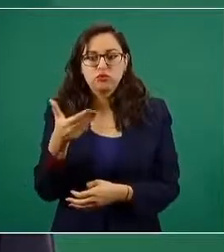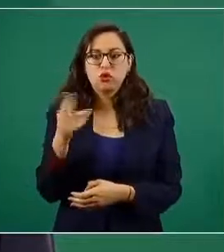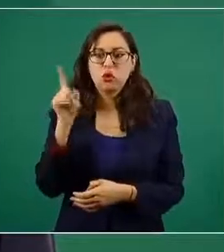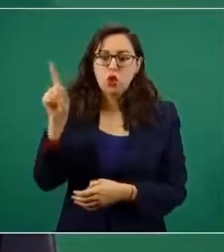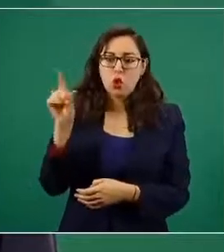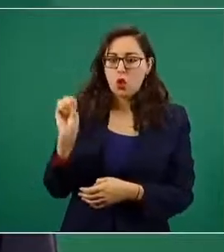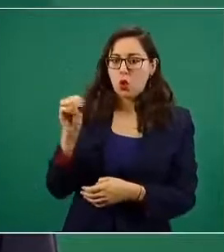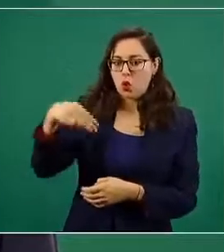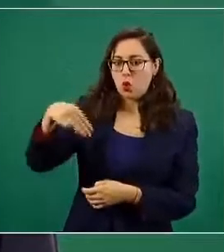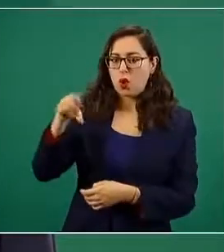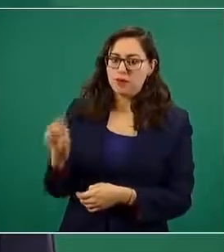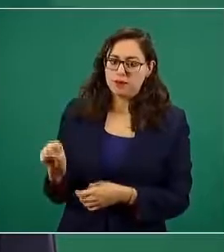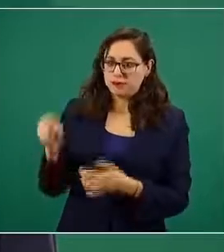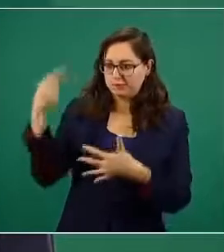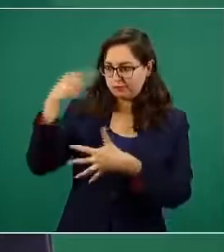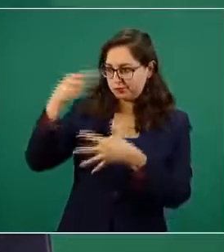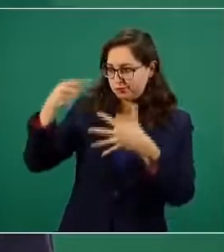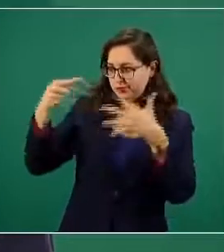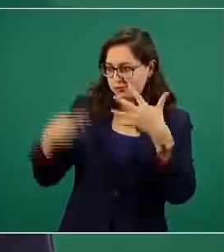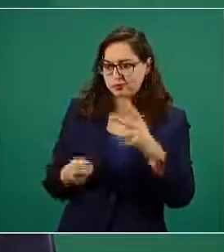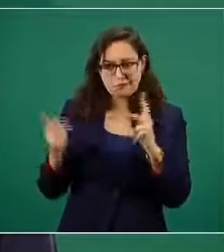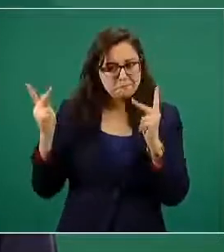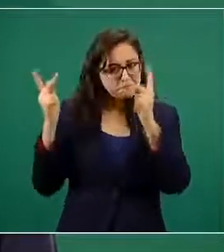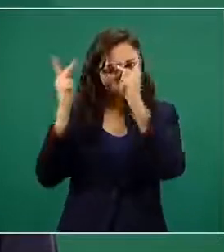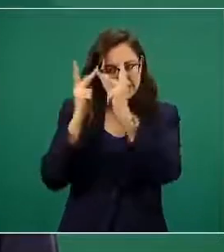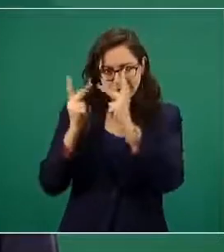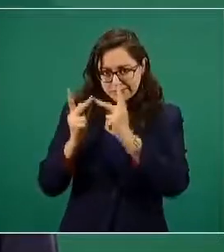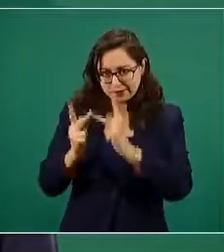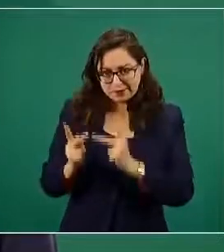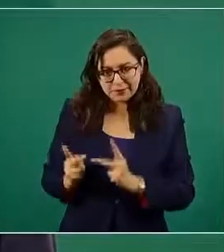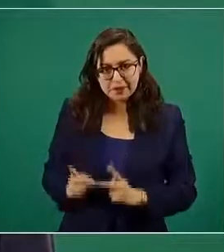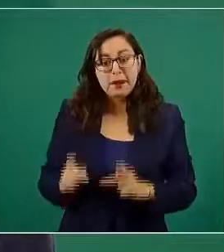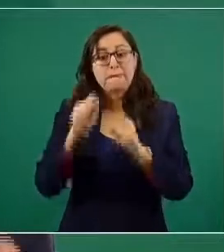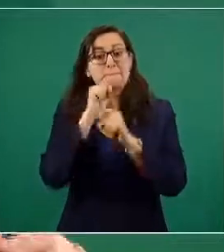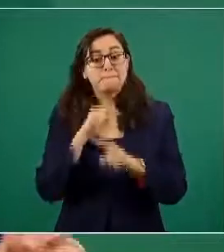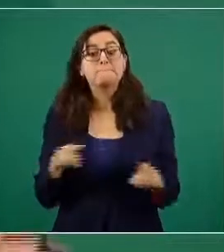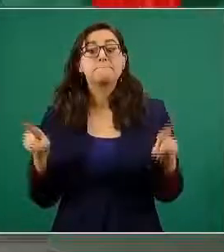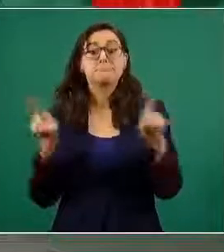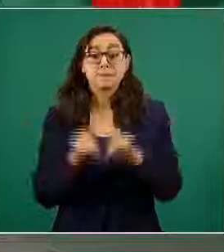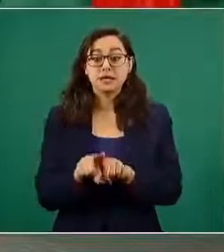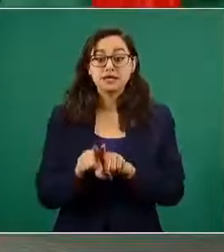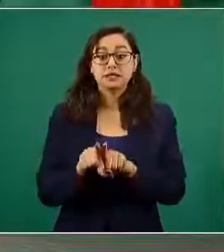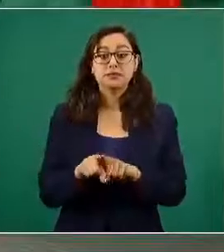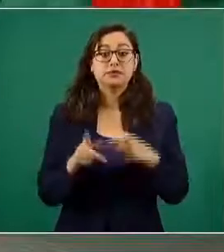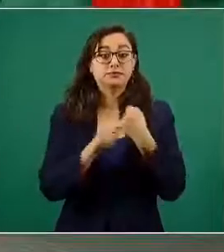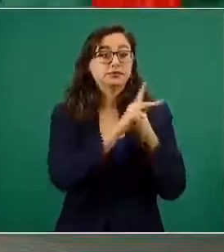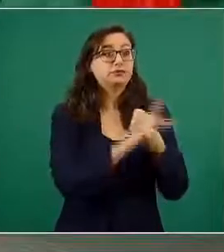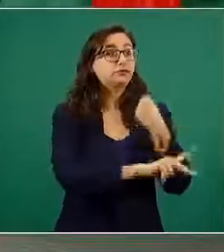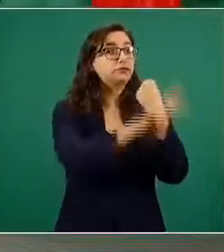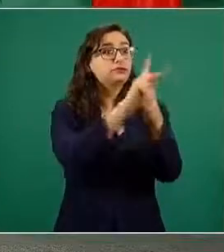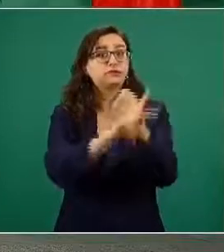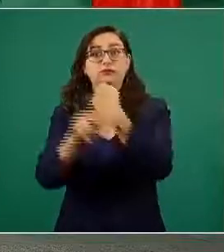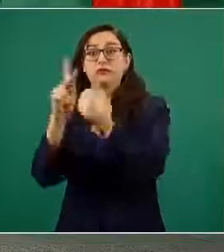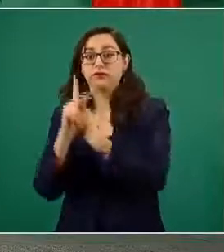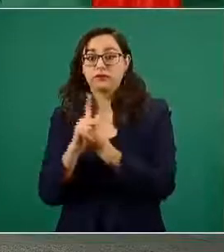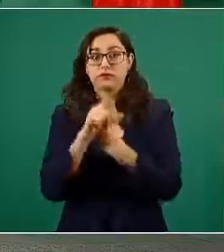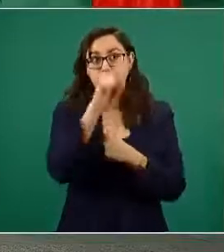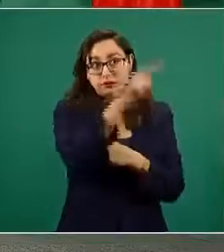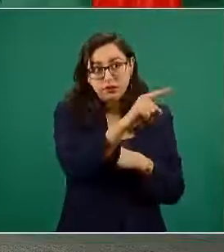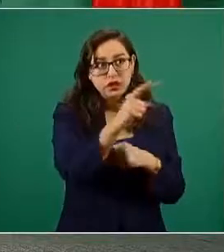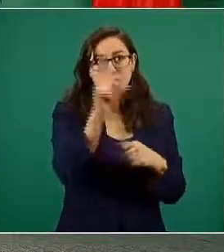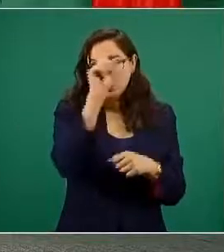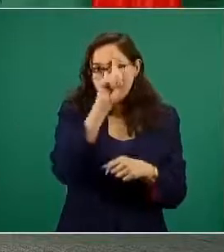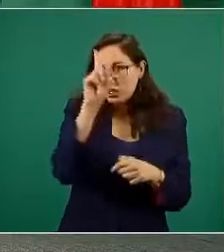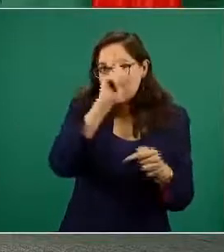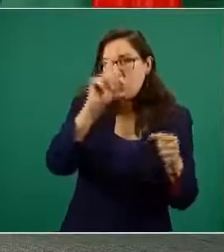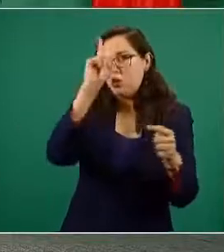Organización Mundial de la Salud y coincide con varias de las recomendaciones que en cada uno de los países han hecho los países que